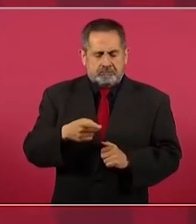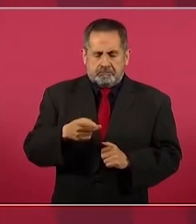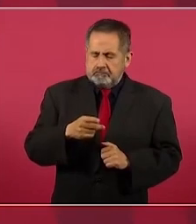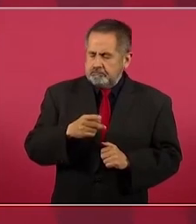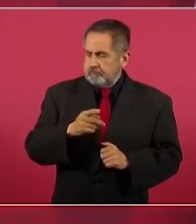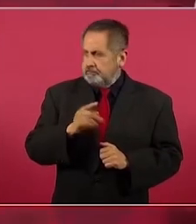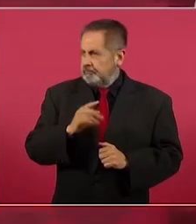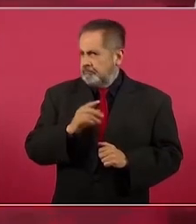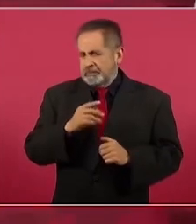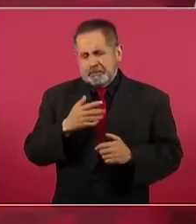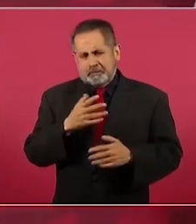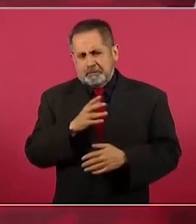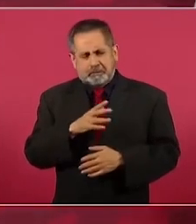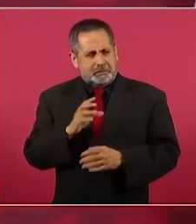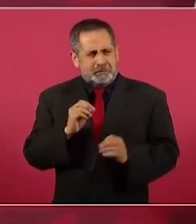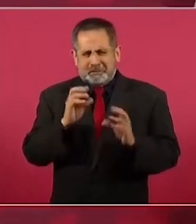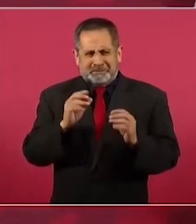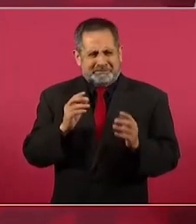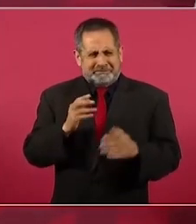excepcional,